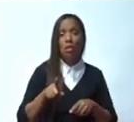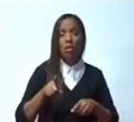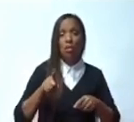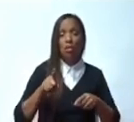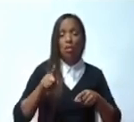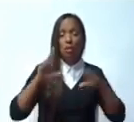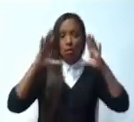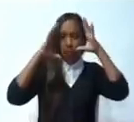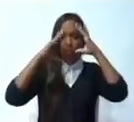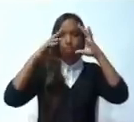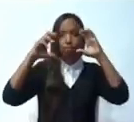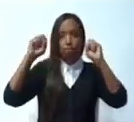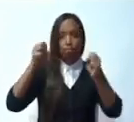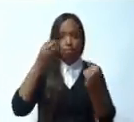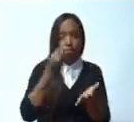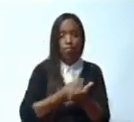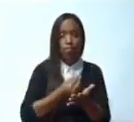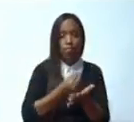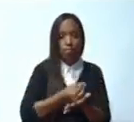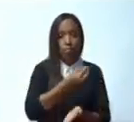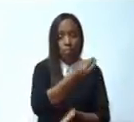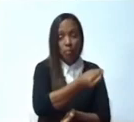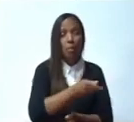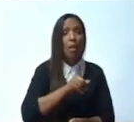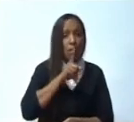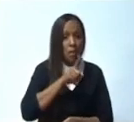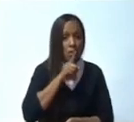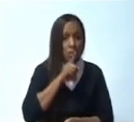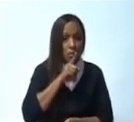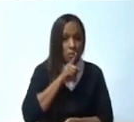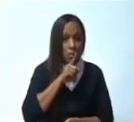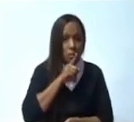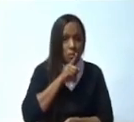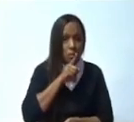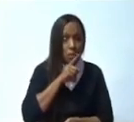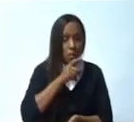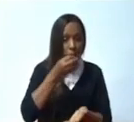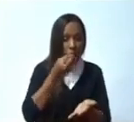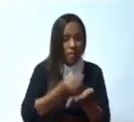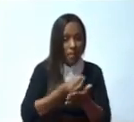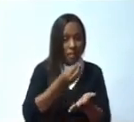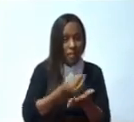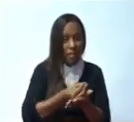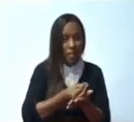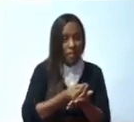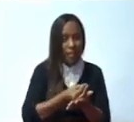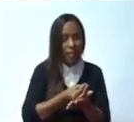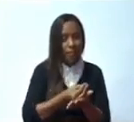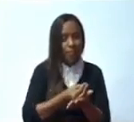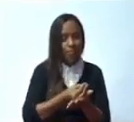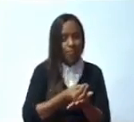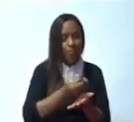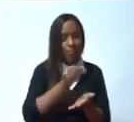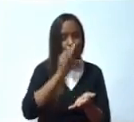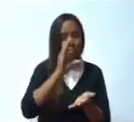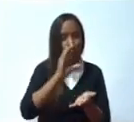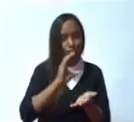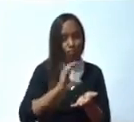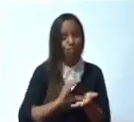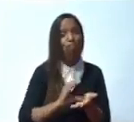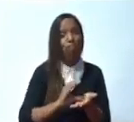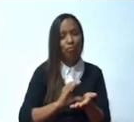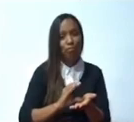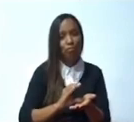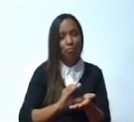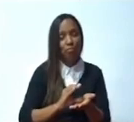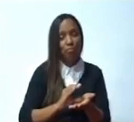segunda provincia en densidad territorial en la República Dominicana, estamos hablando de